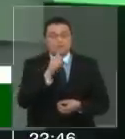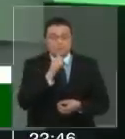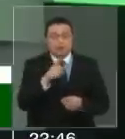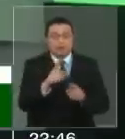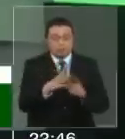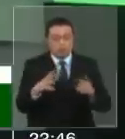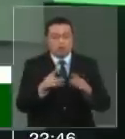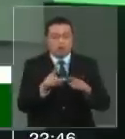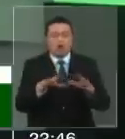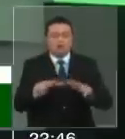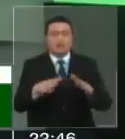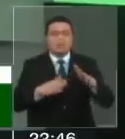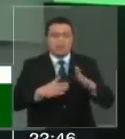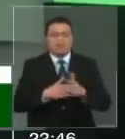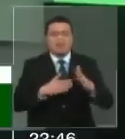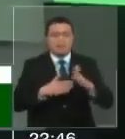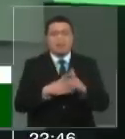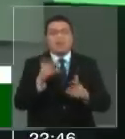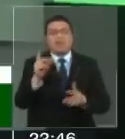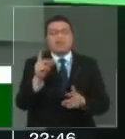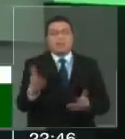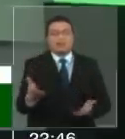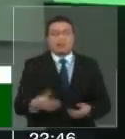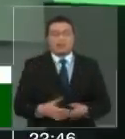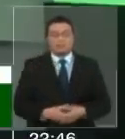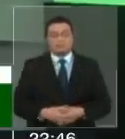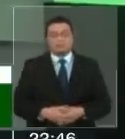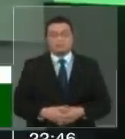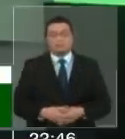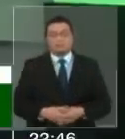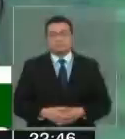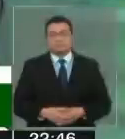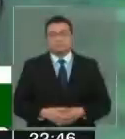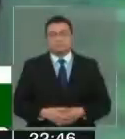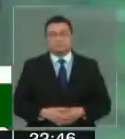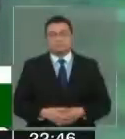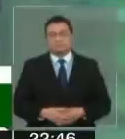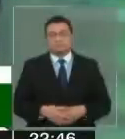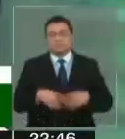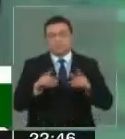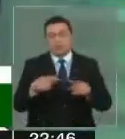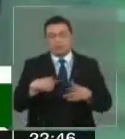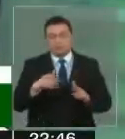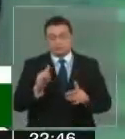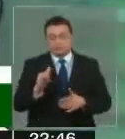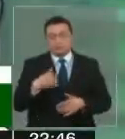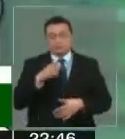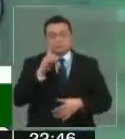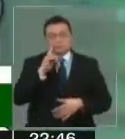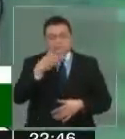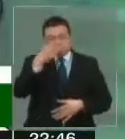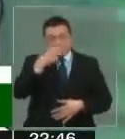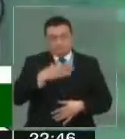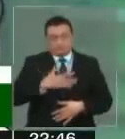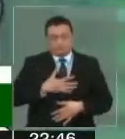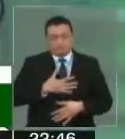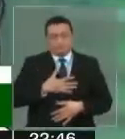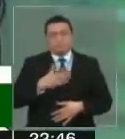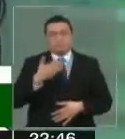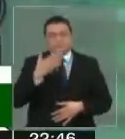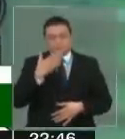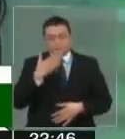tiene espacios pendientes importantes en discapacidad? No, es que es, o sea, claro, uno le toca también en lo personal,